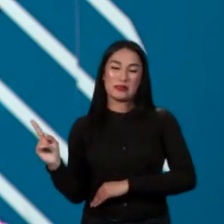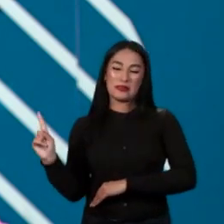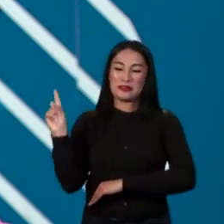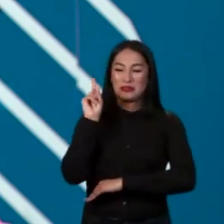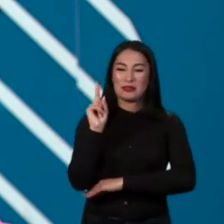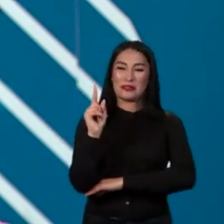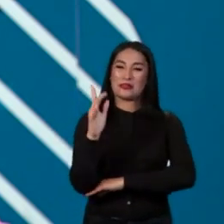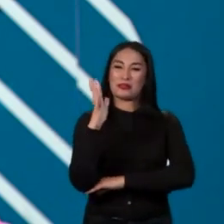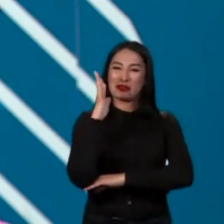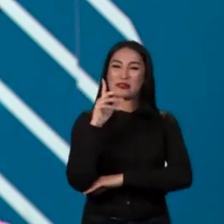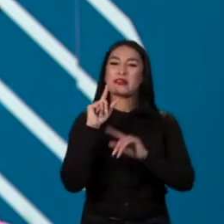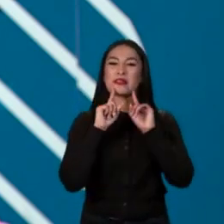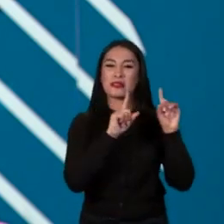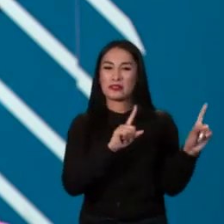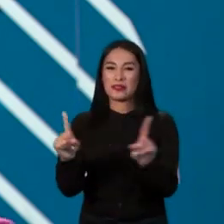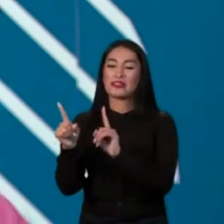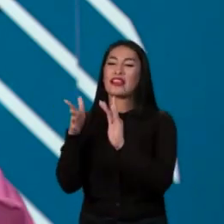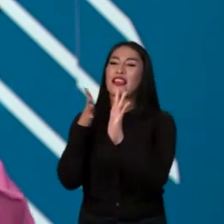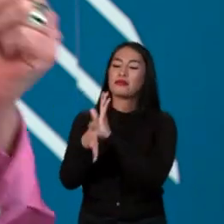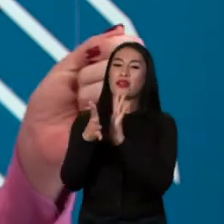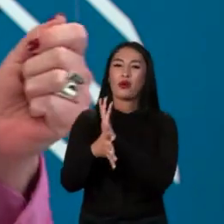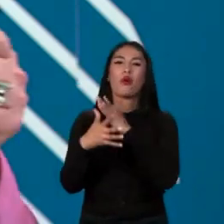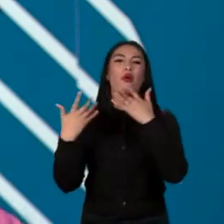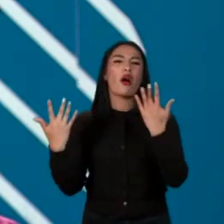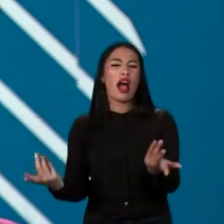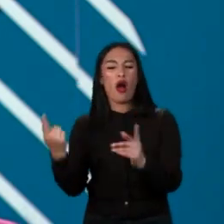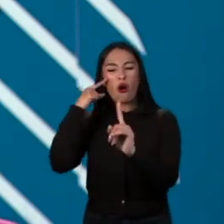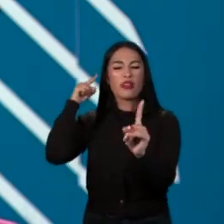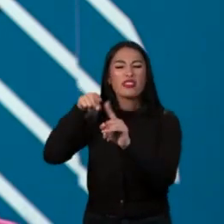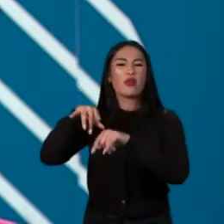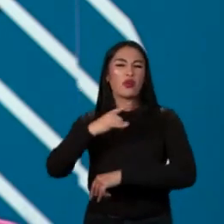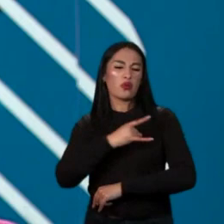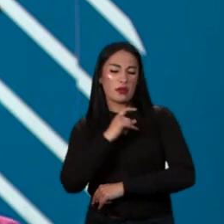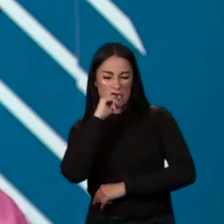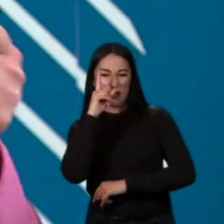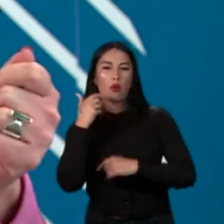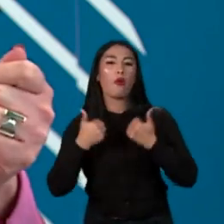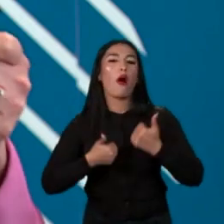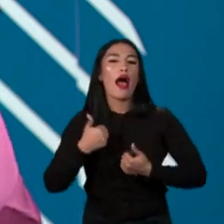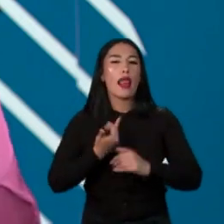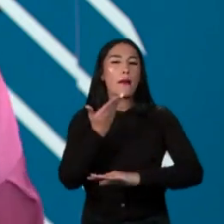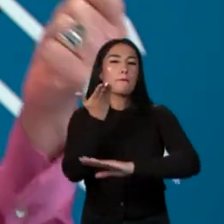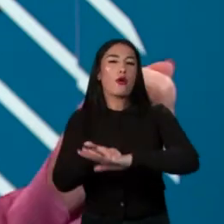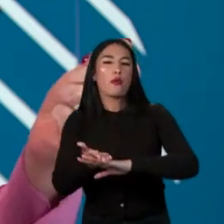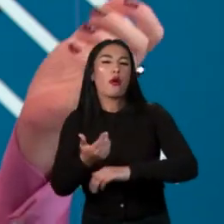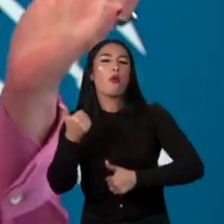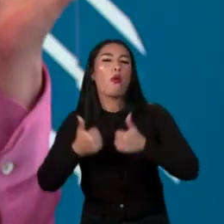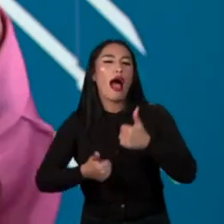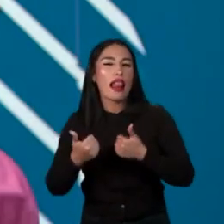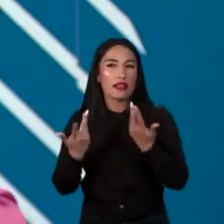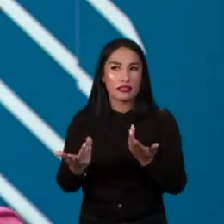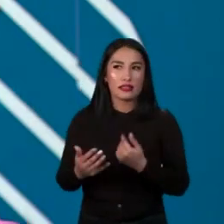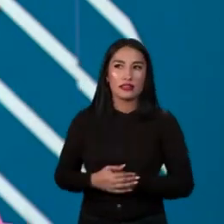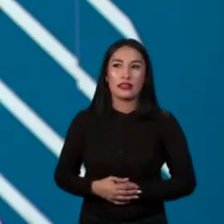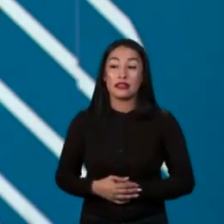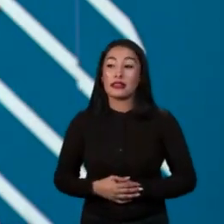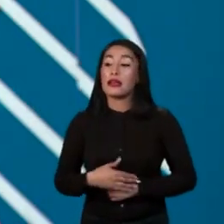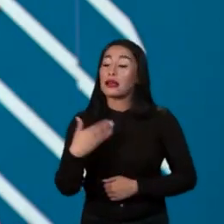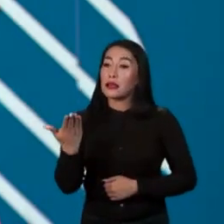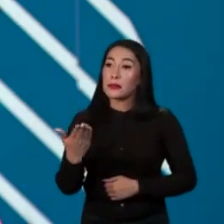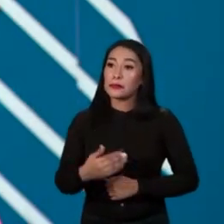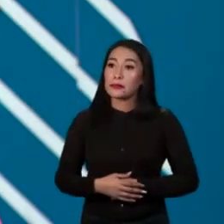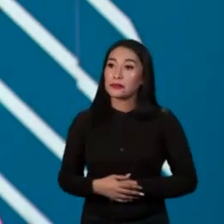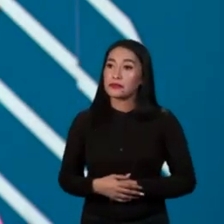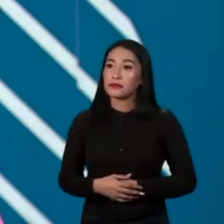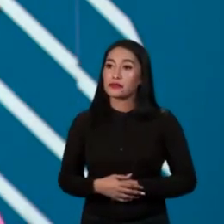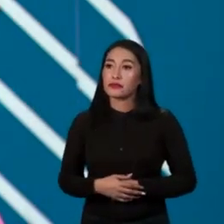venido trabajando la Universidad Javeriana. ¿Cuál ha sido aquí la apuesta de la universidad y cómo también lo enmarcas dentro